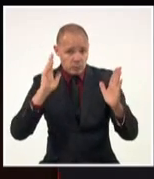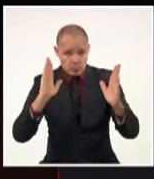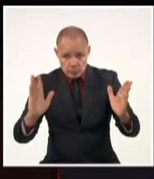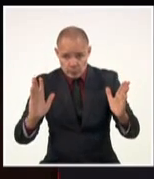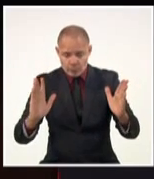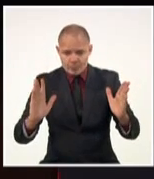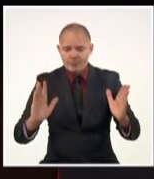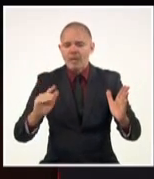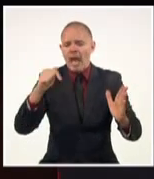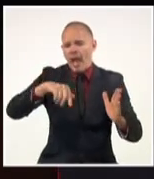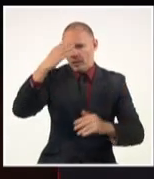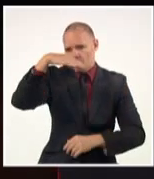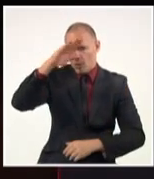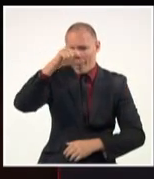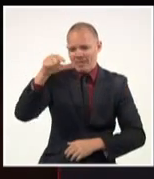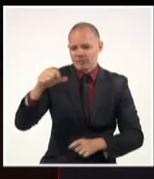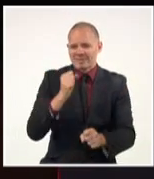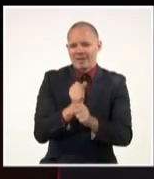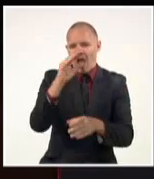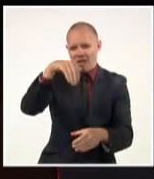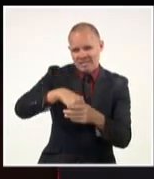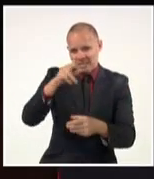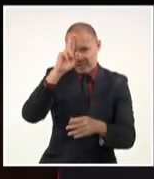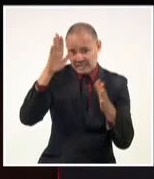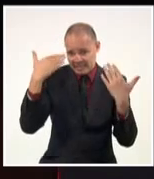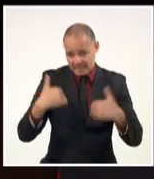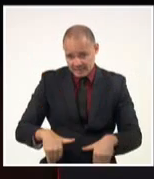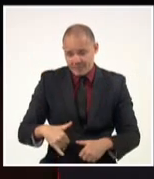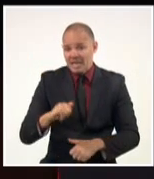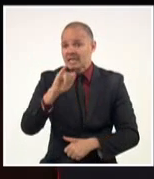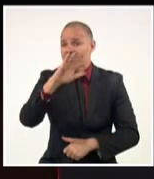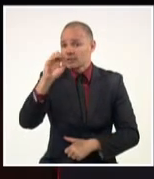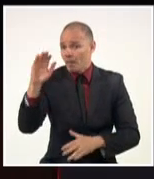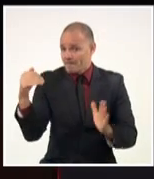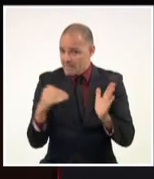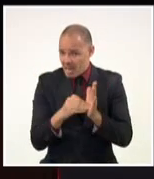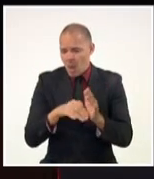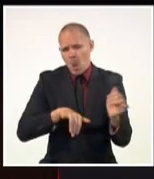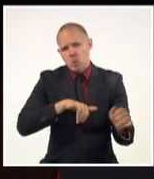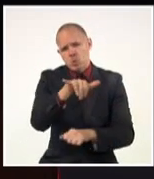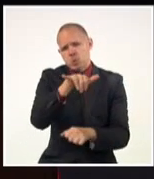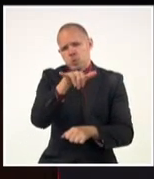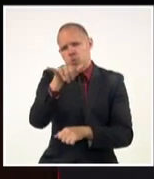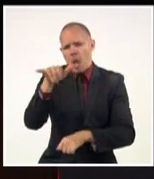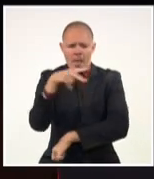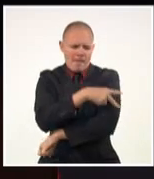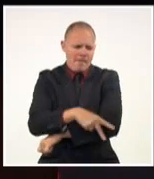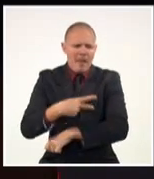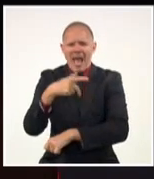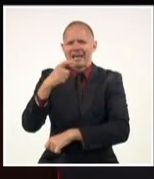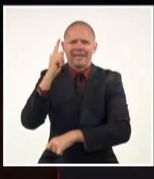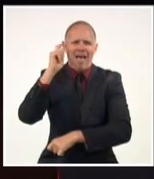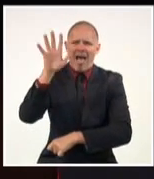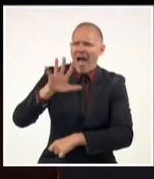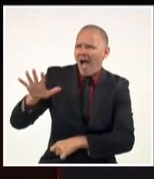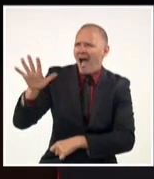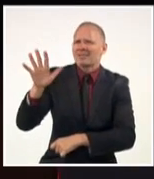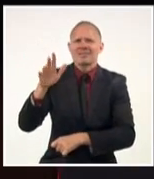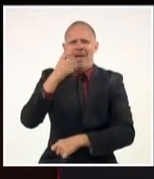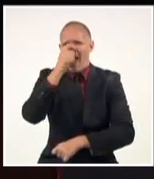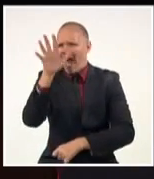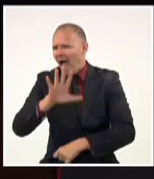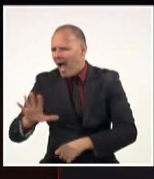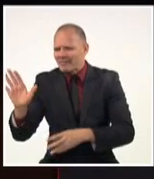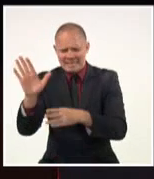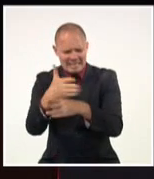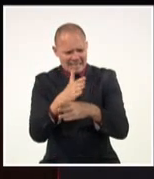salud cubanos han prestado colaboración en 165 países y más recientemente, en el periodo